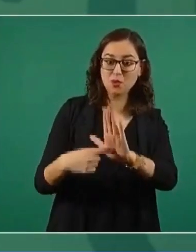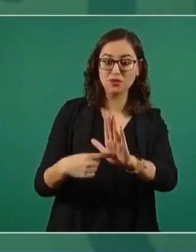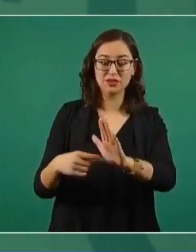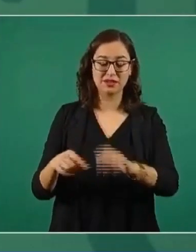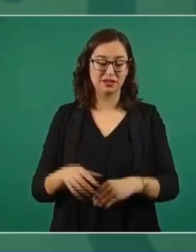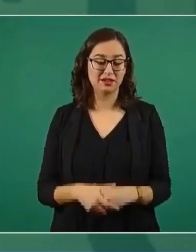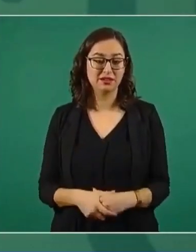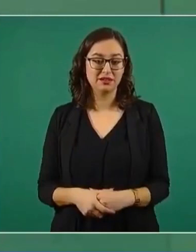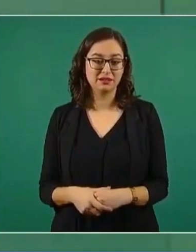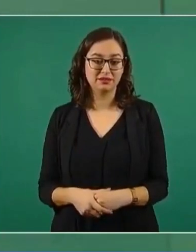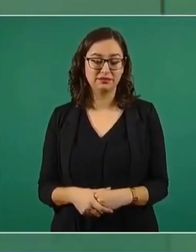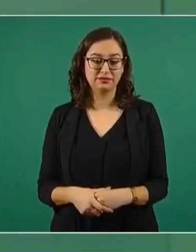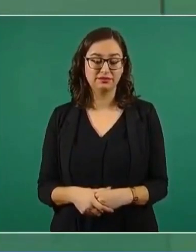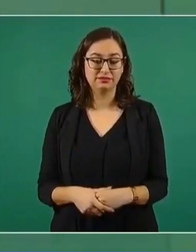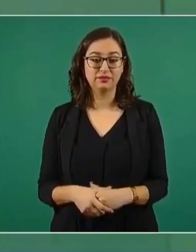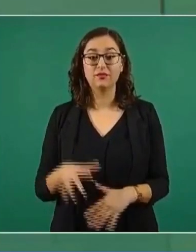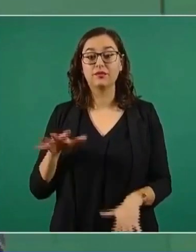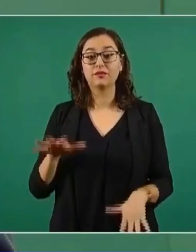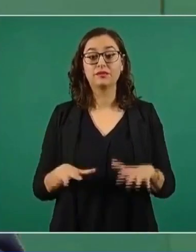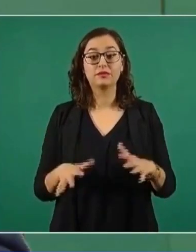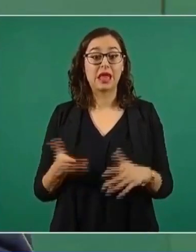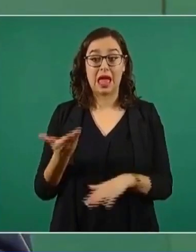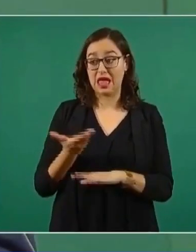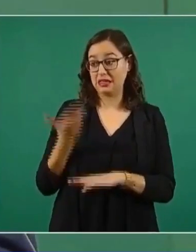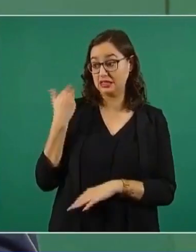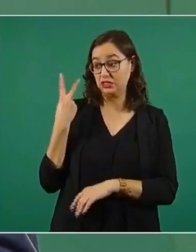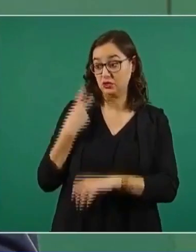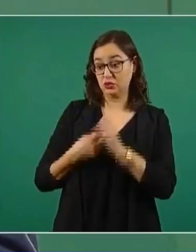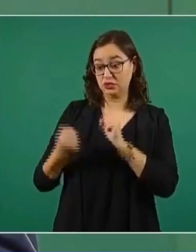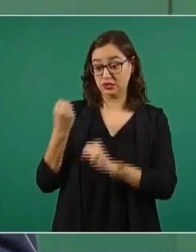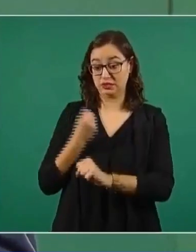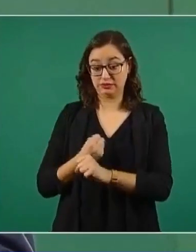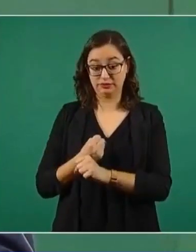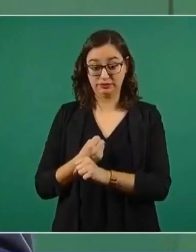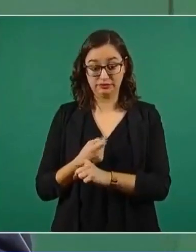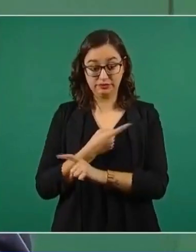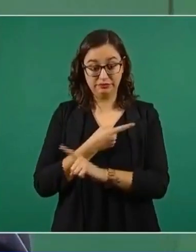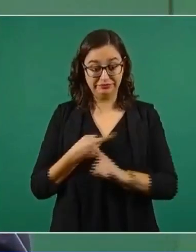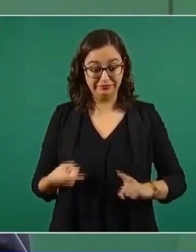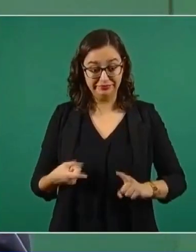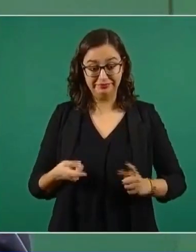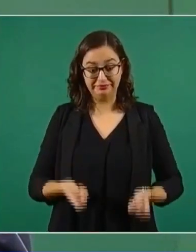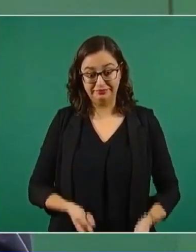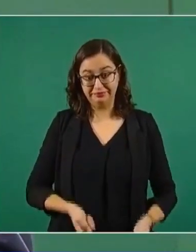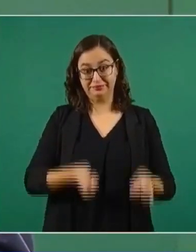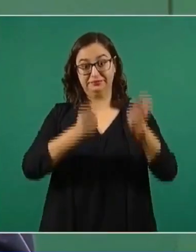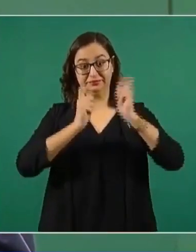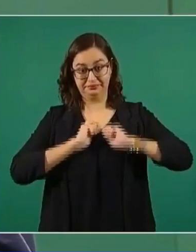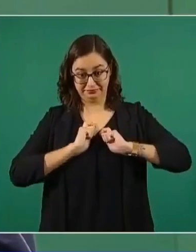llego al gobierno, de repente en un avión